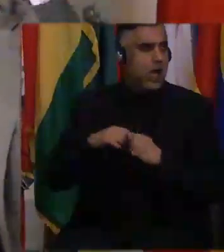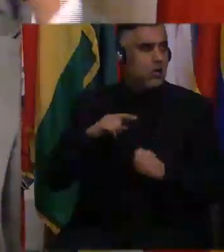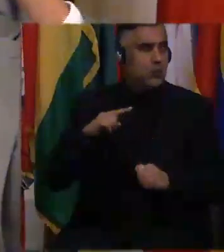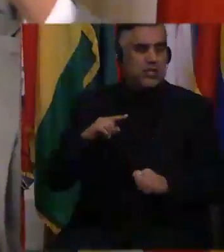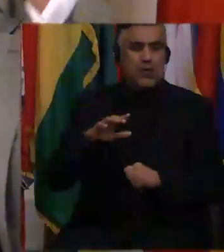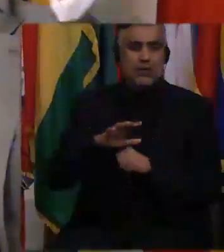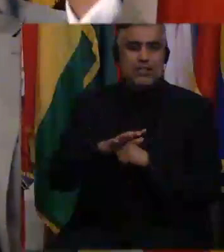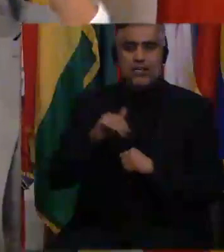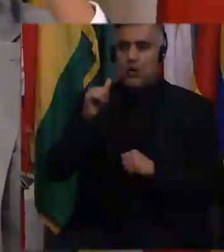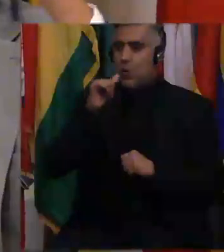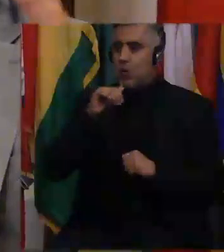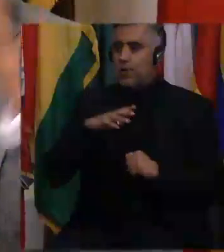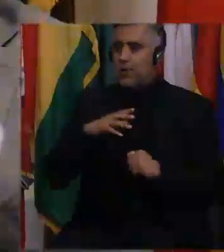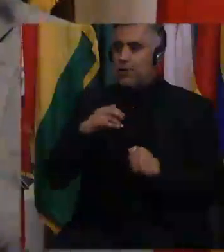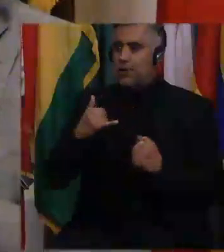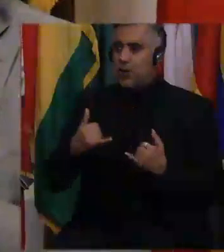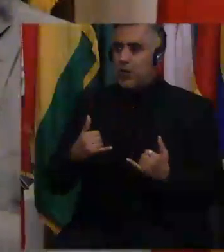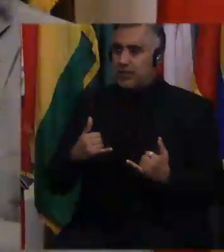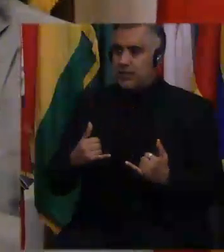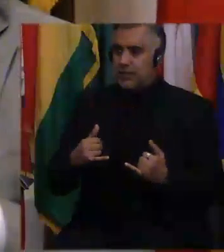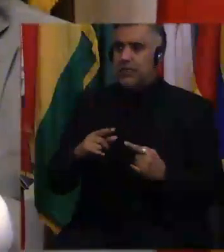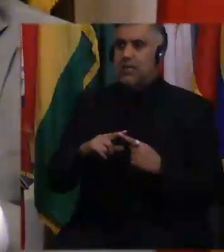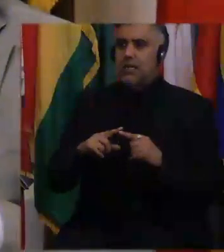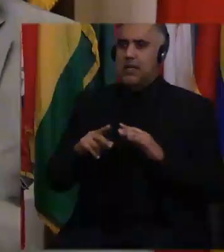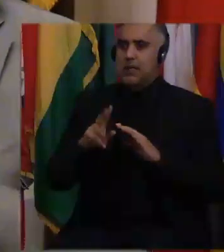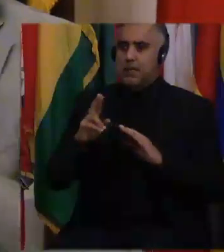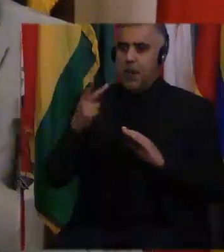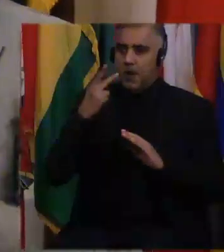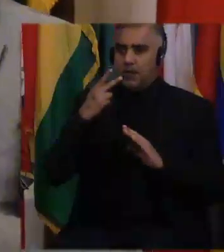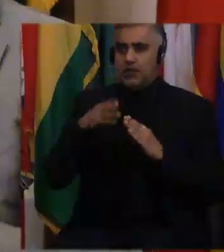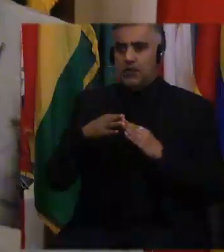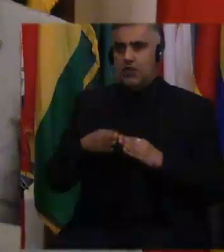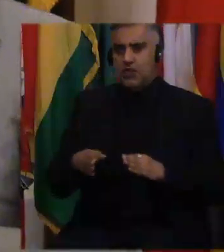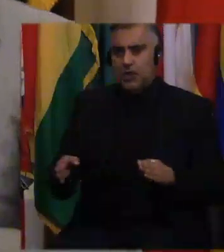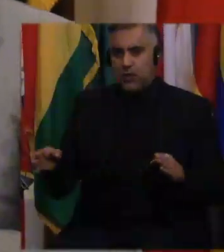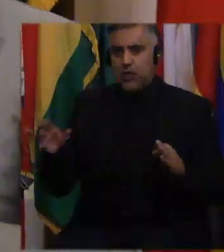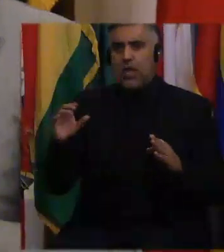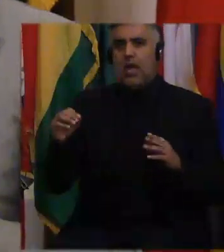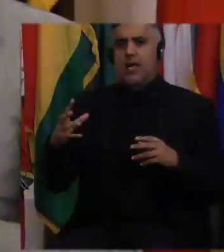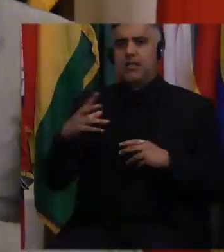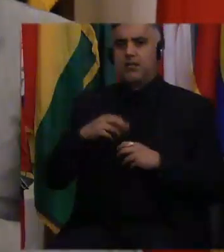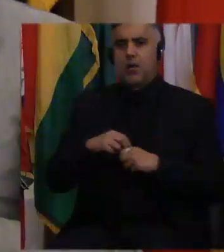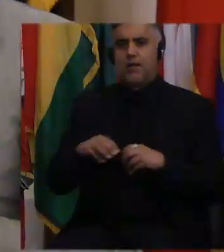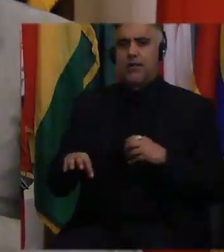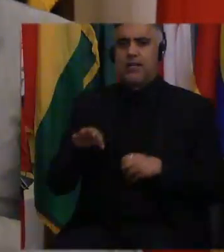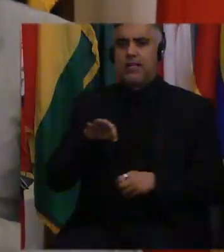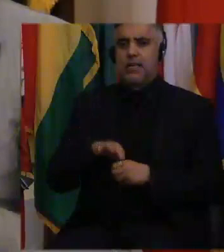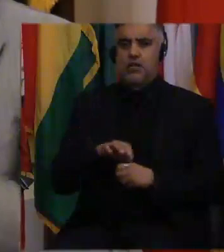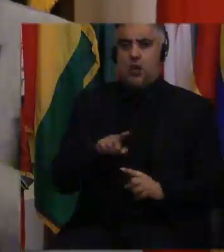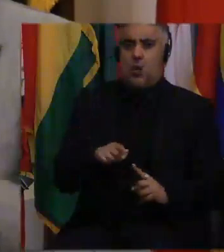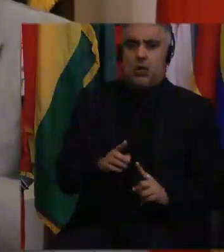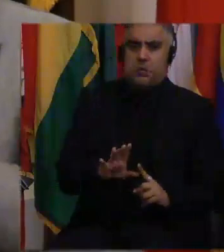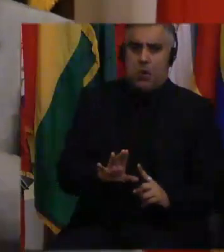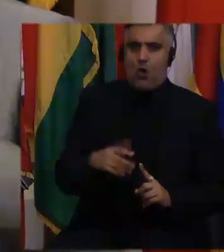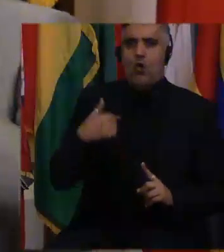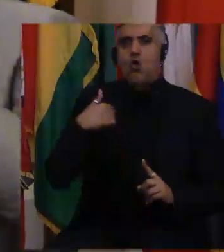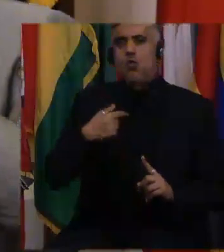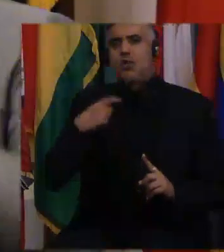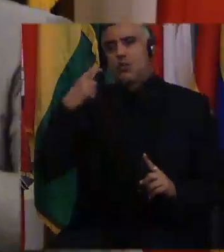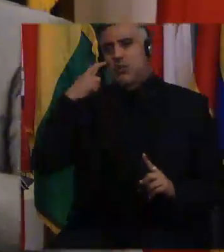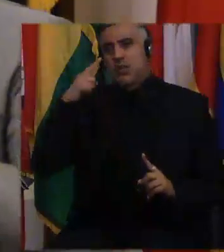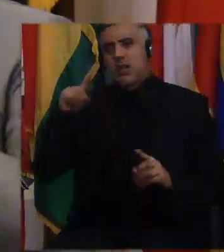electorales, de la política electoral, pensar también cómo cada vez